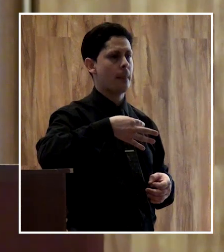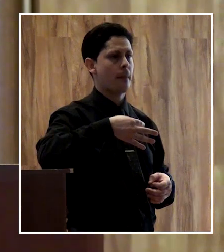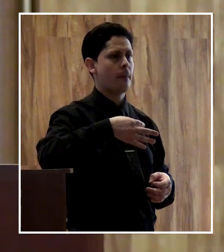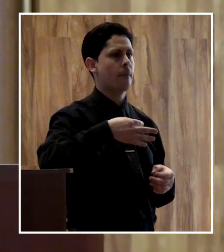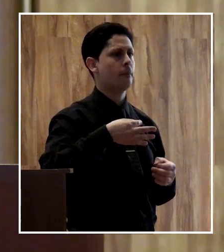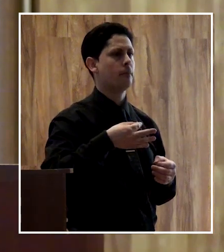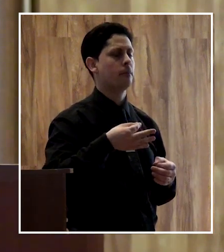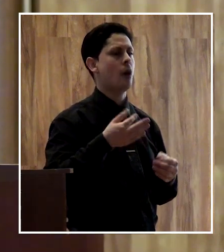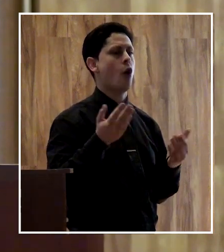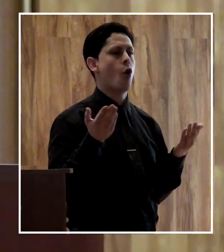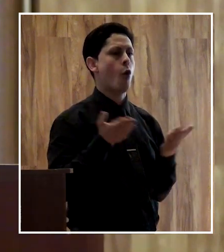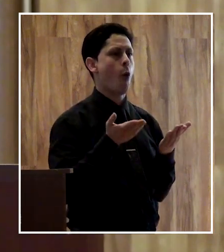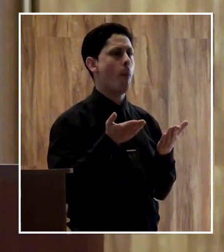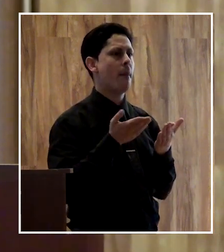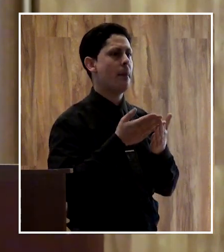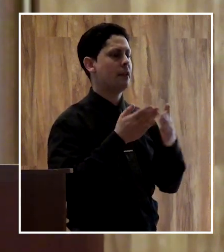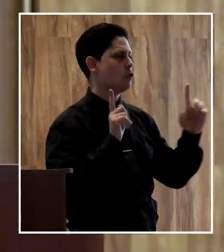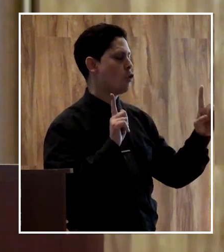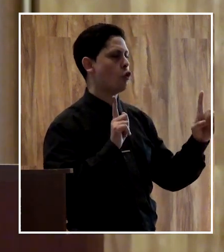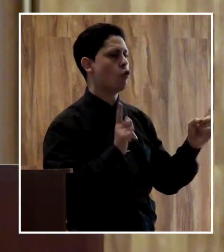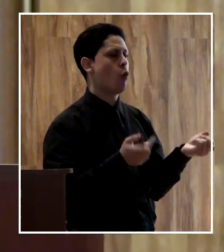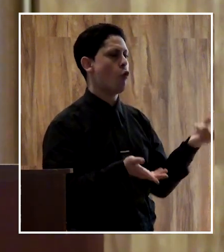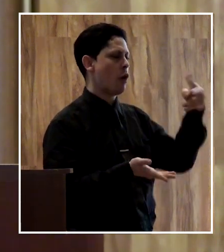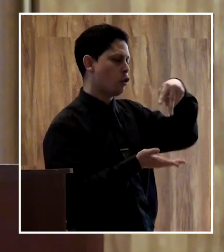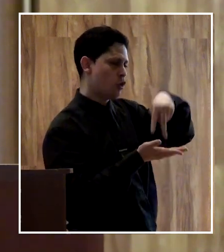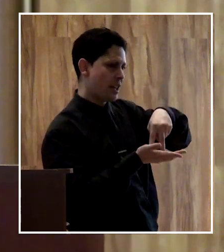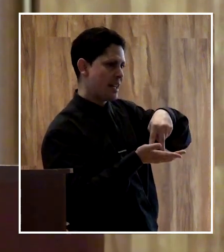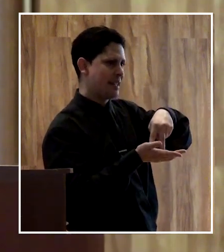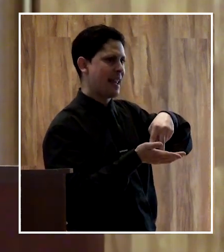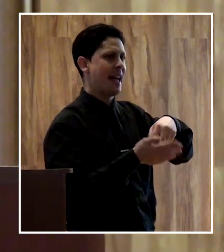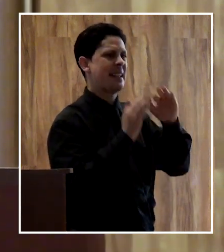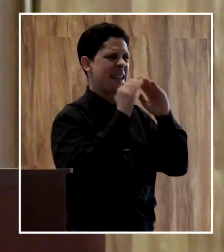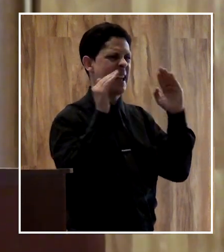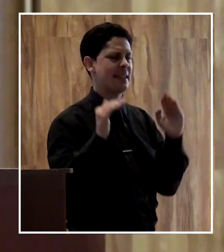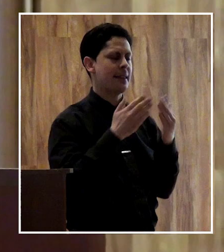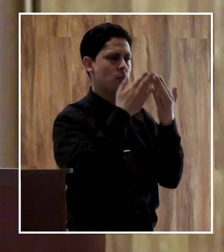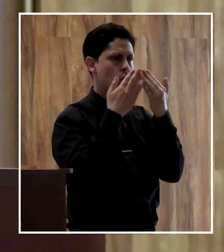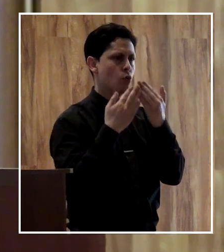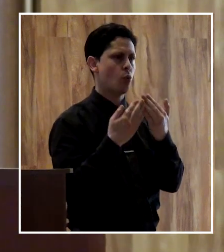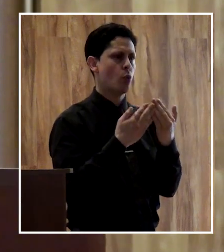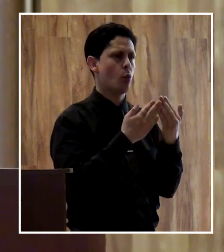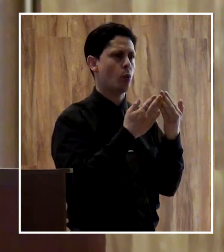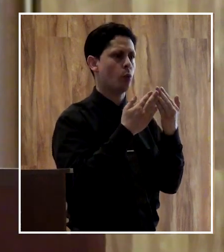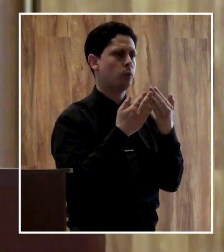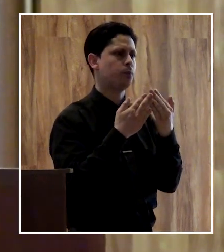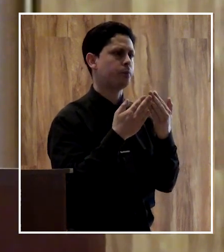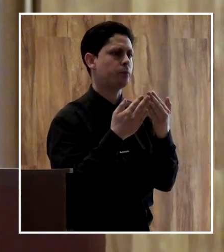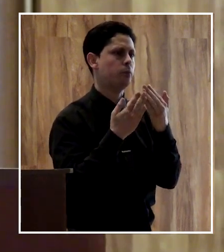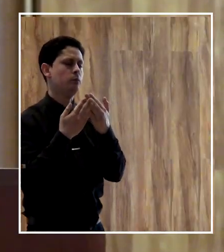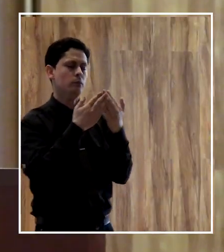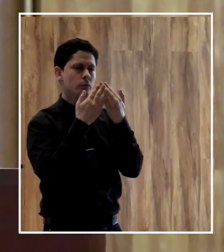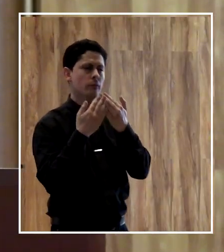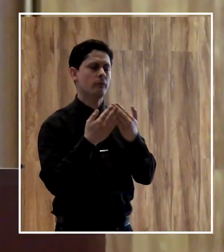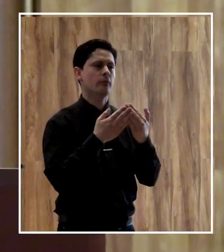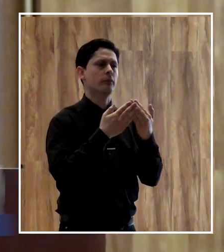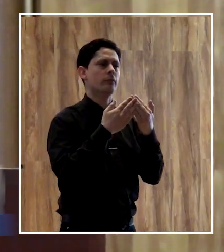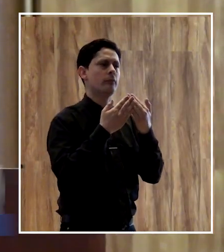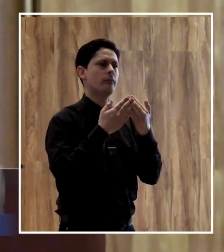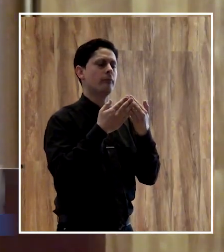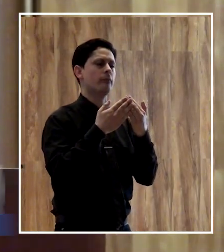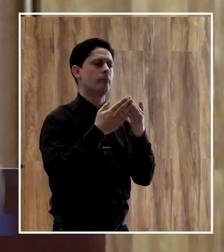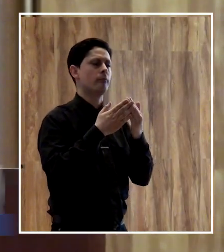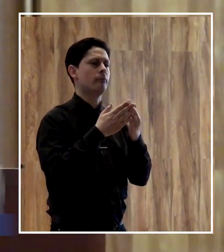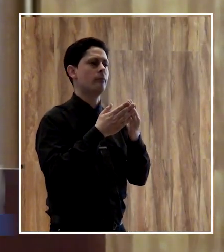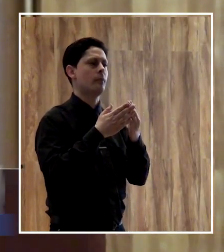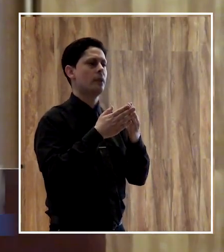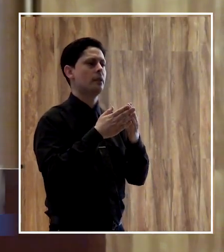quienes me encontré en esta casa de estudio, de quienes recibí no solo